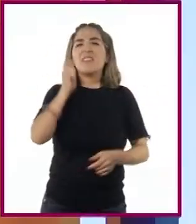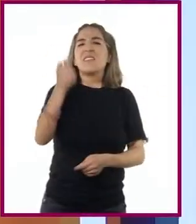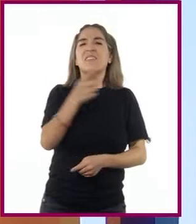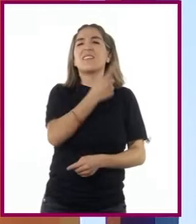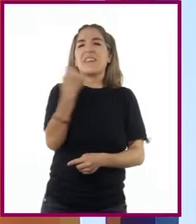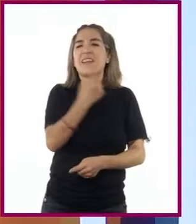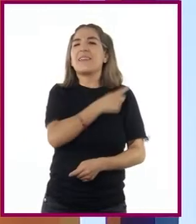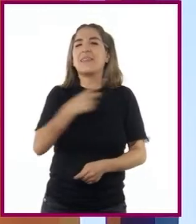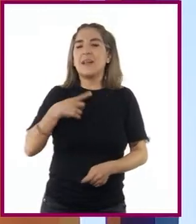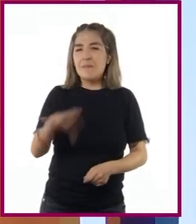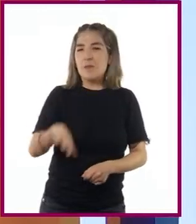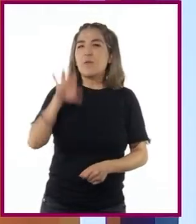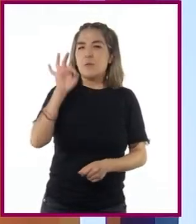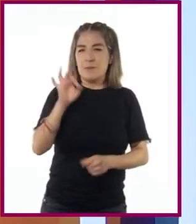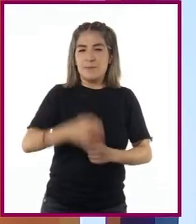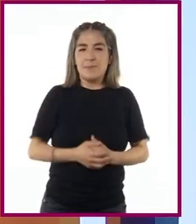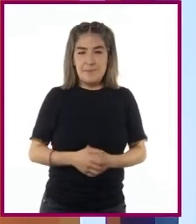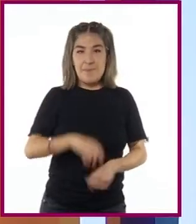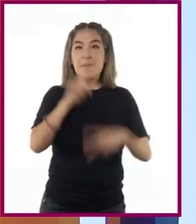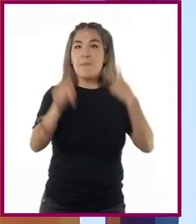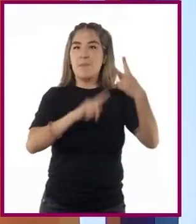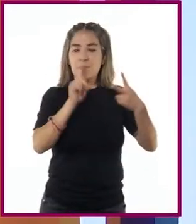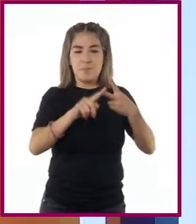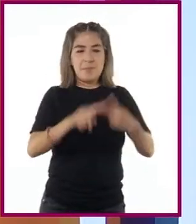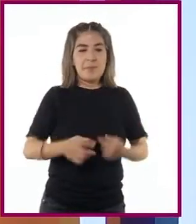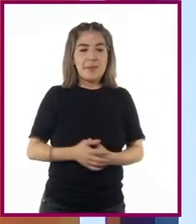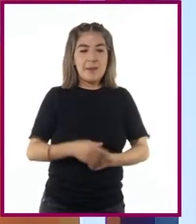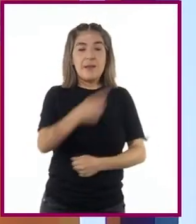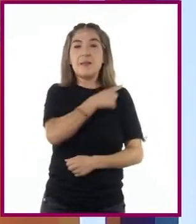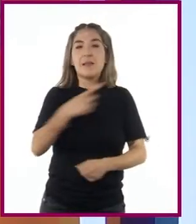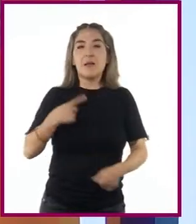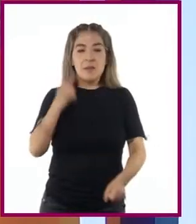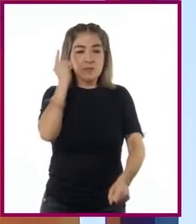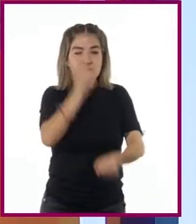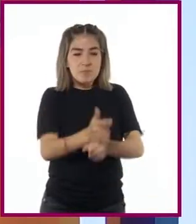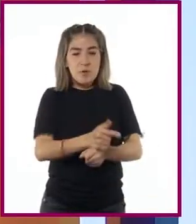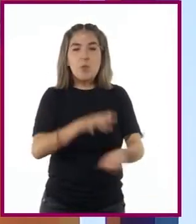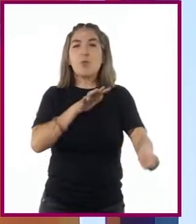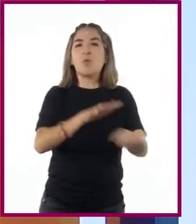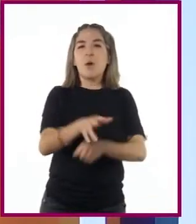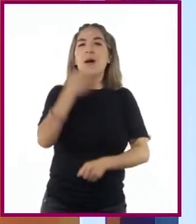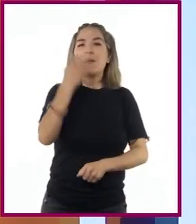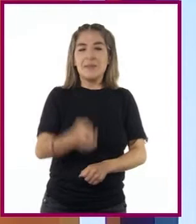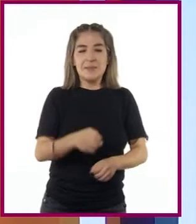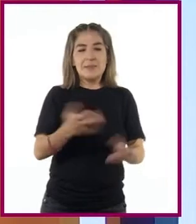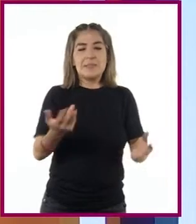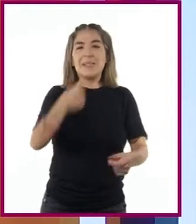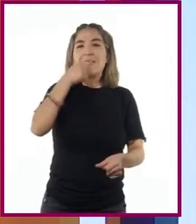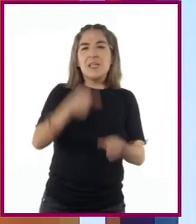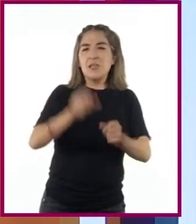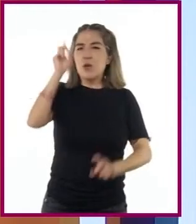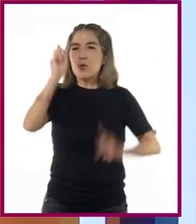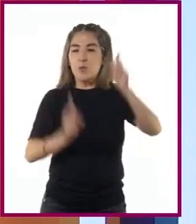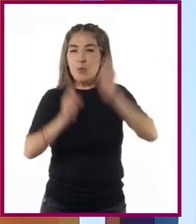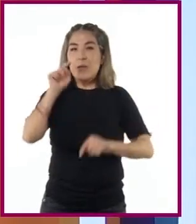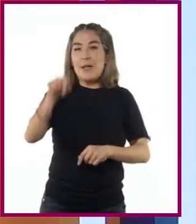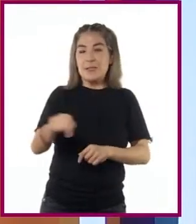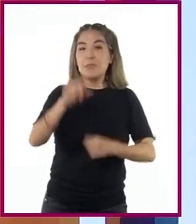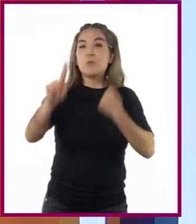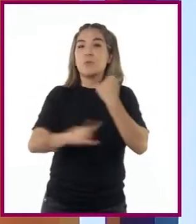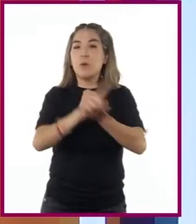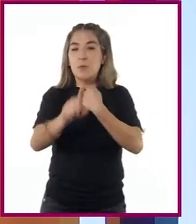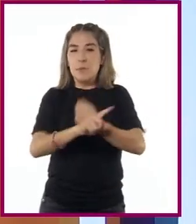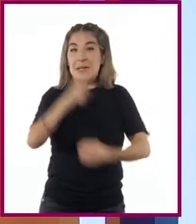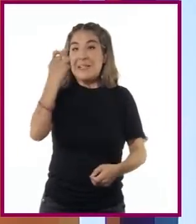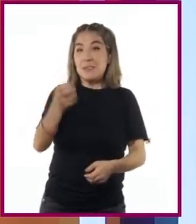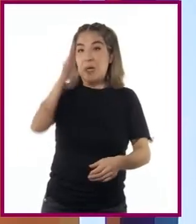encontrar. 2. Ubicar y designar la o las incógnitas del problema, de acuerdo con